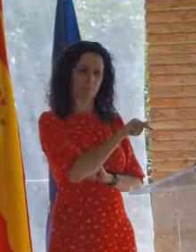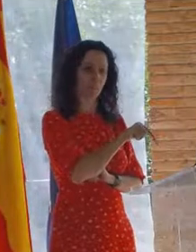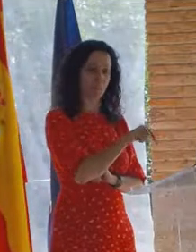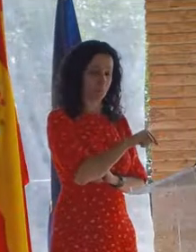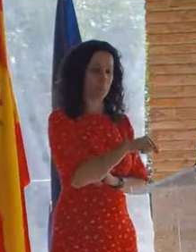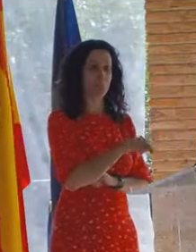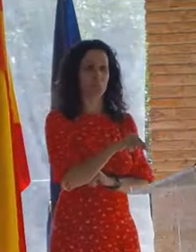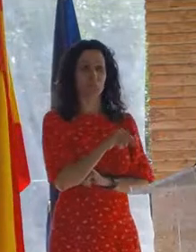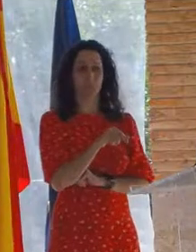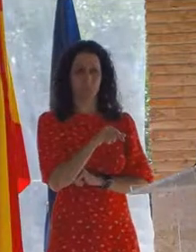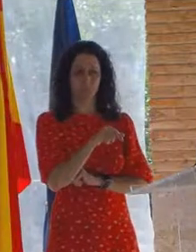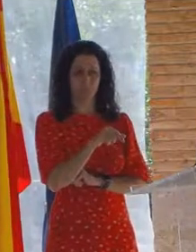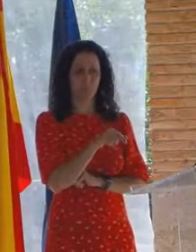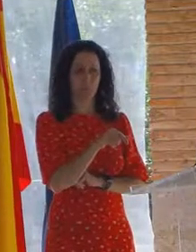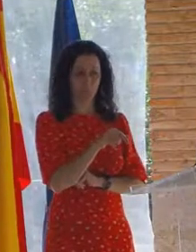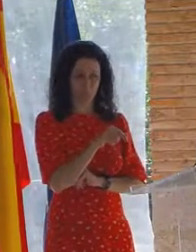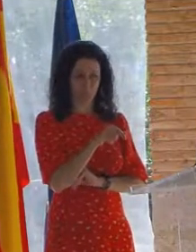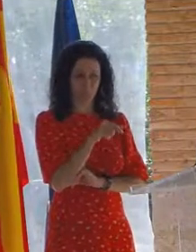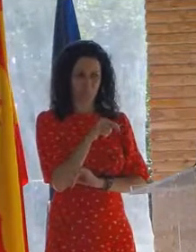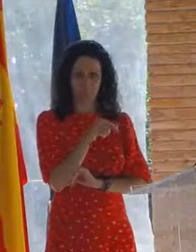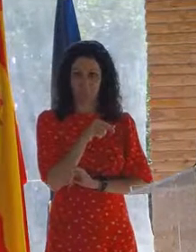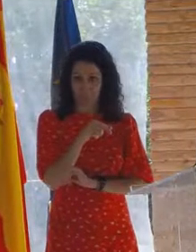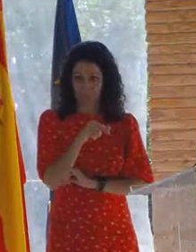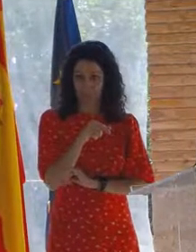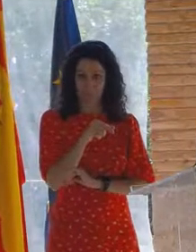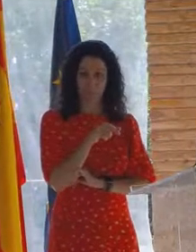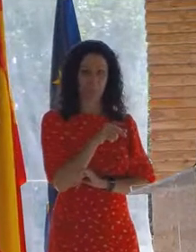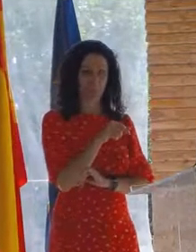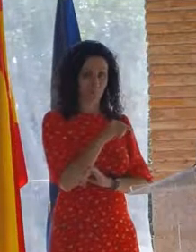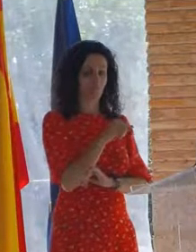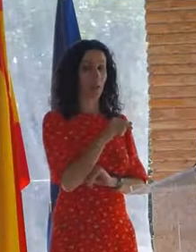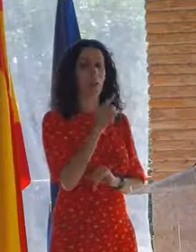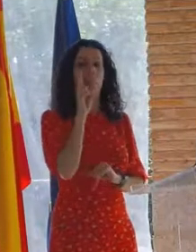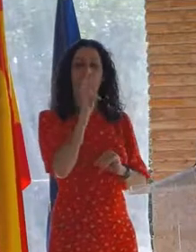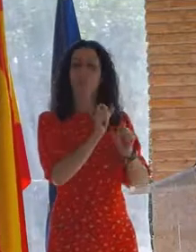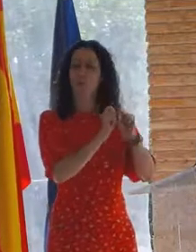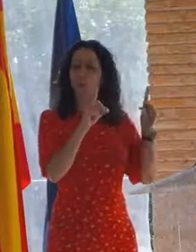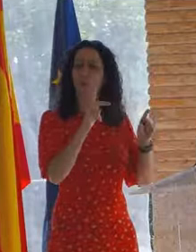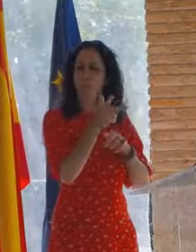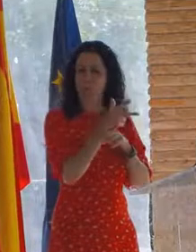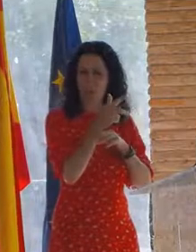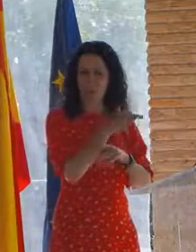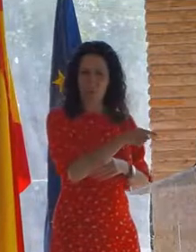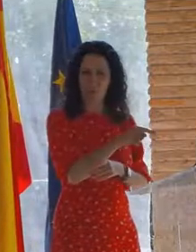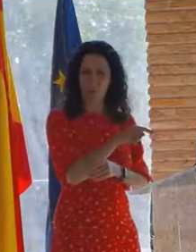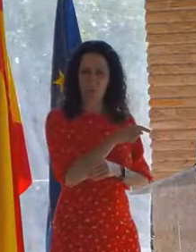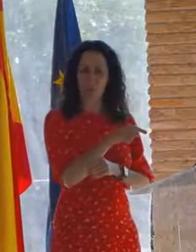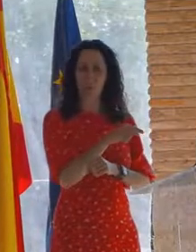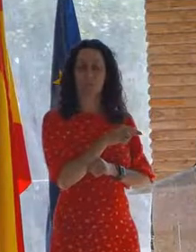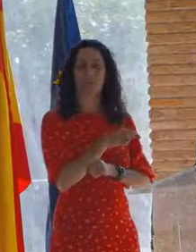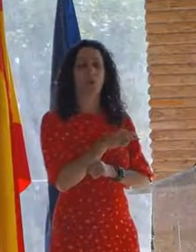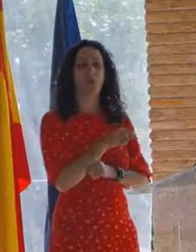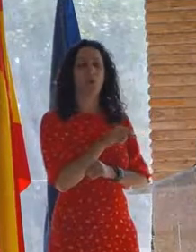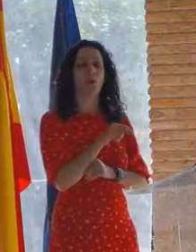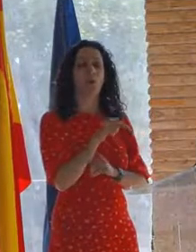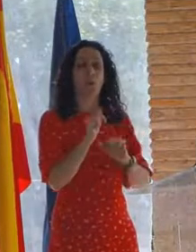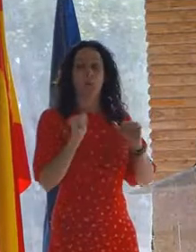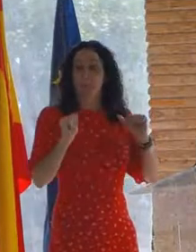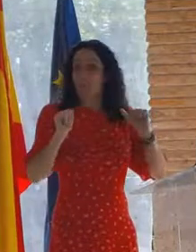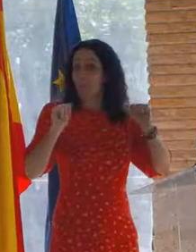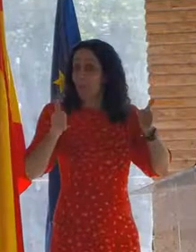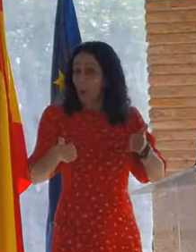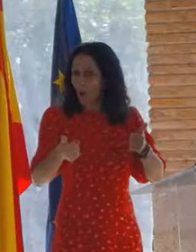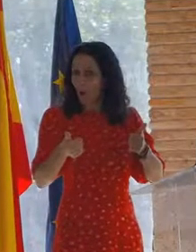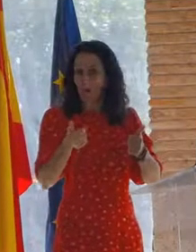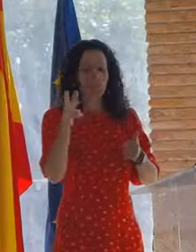llamo a través de esta plataforma que se llama es visual Vale entonces voy a ver os voy a poner un vídeo para que veáis cómo